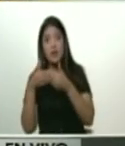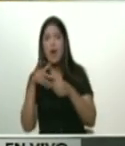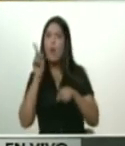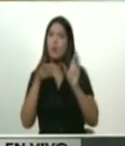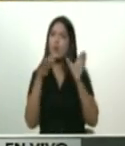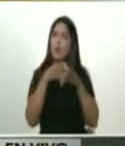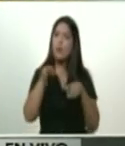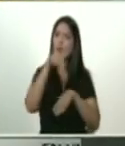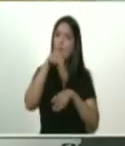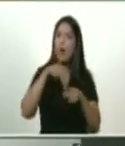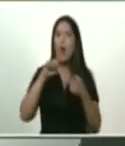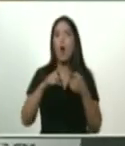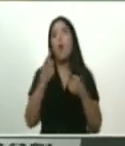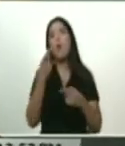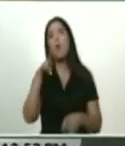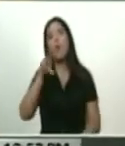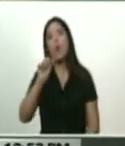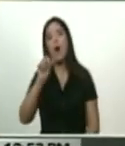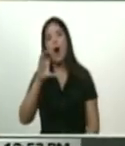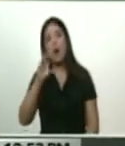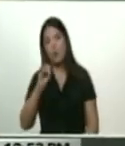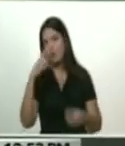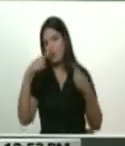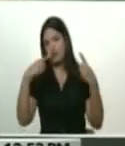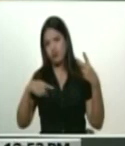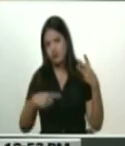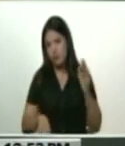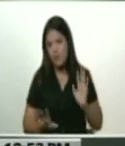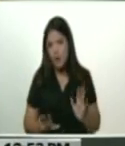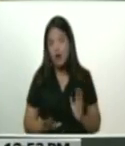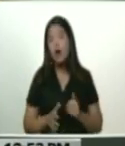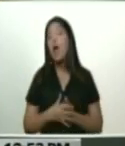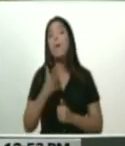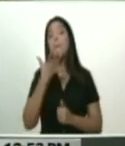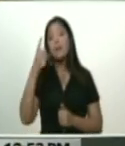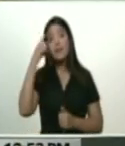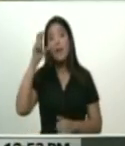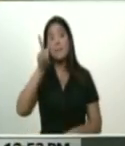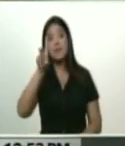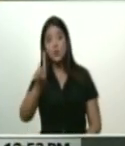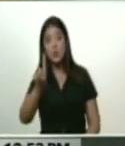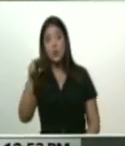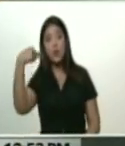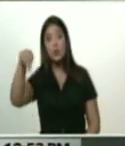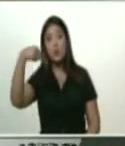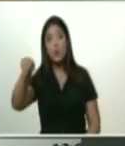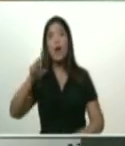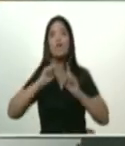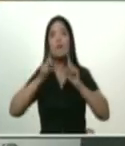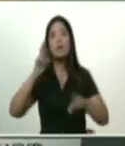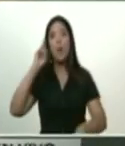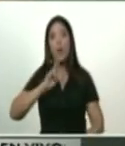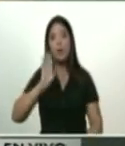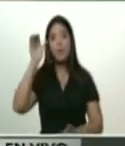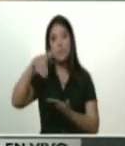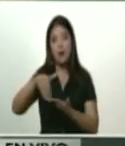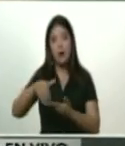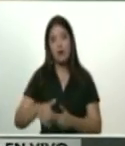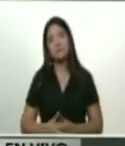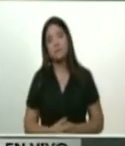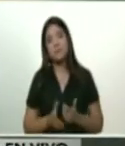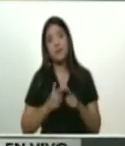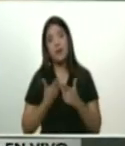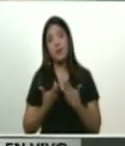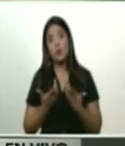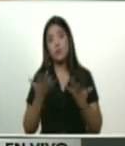grupos nacionales como Guaco, etcétera, y el caso del 21 de noviembre en la Avenida Bolívar de Maracay. De manera